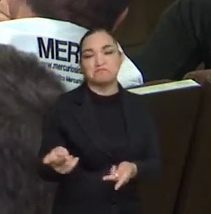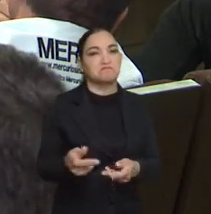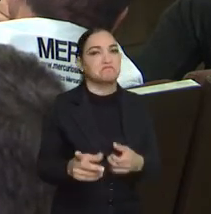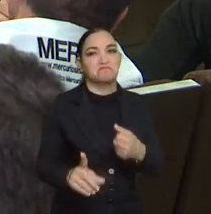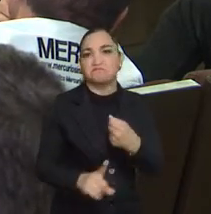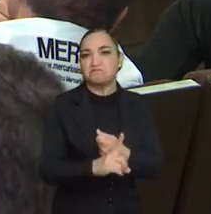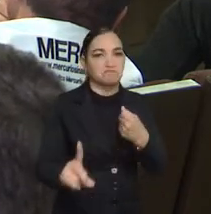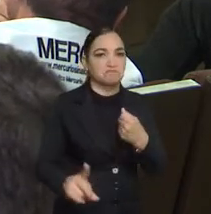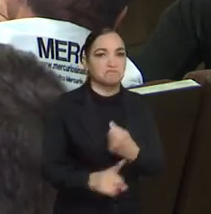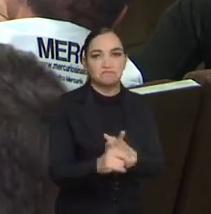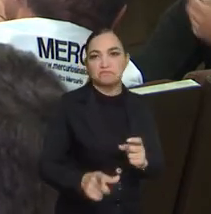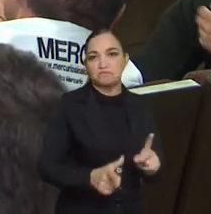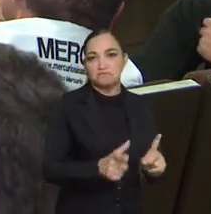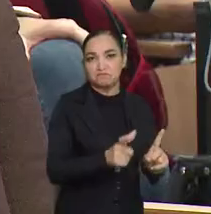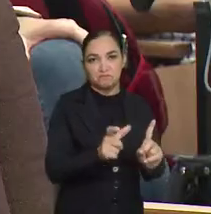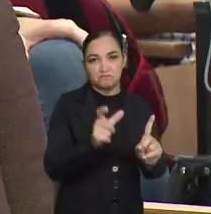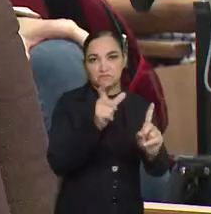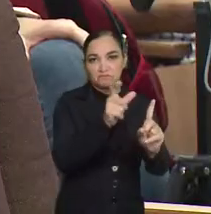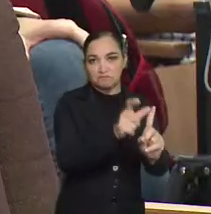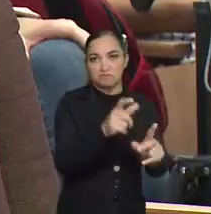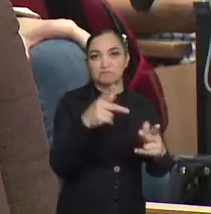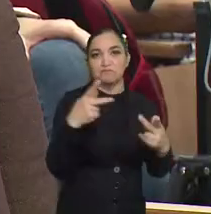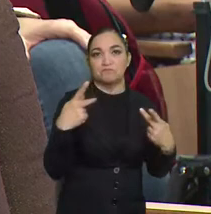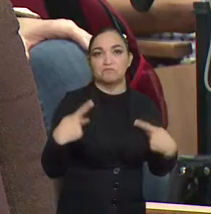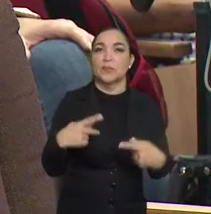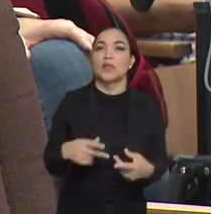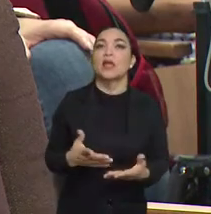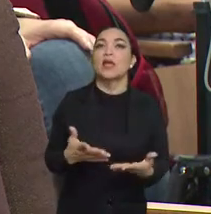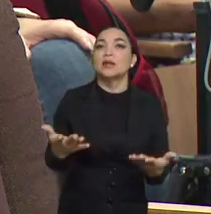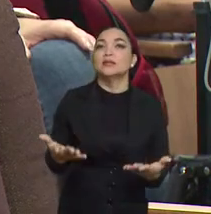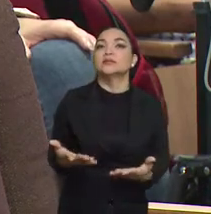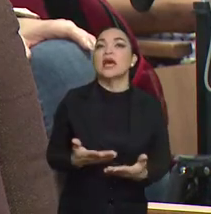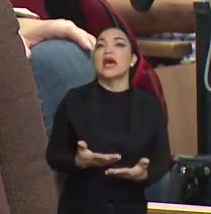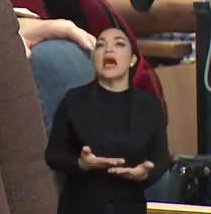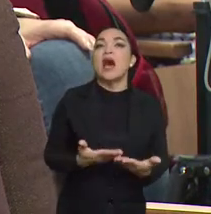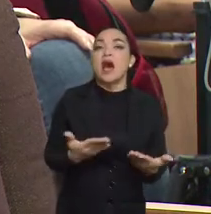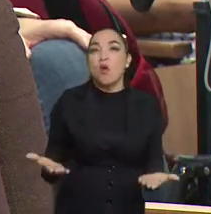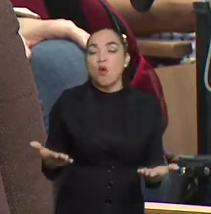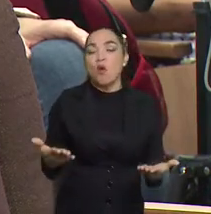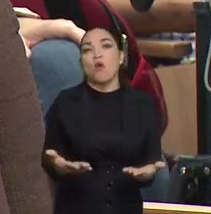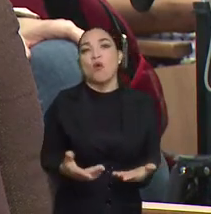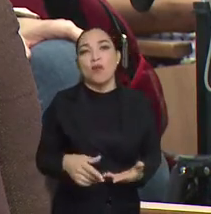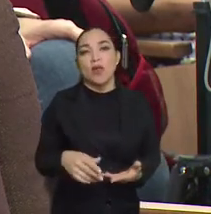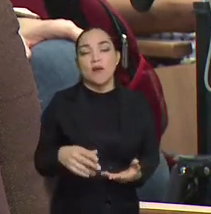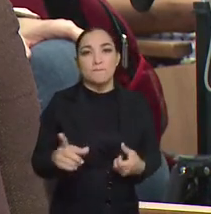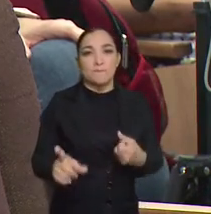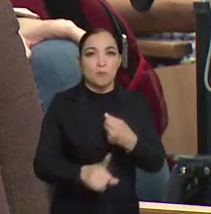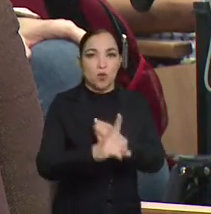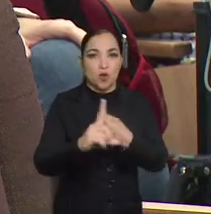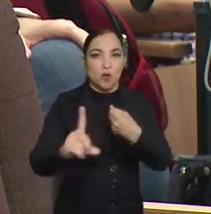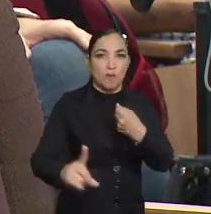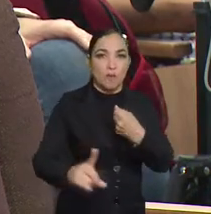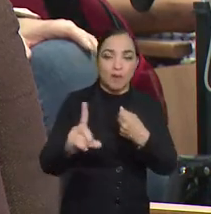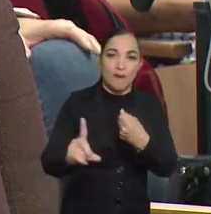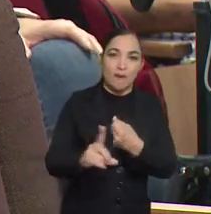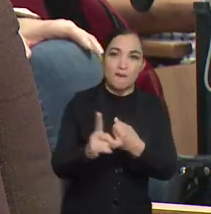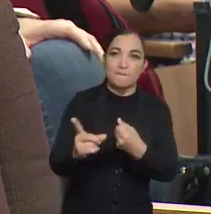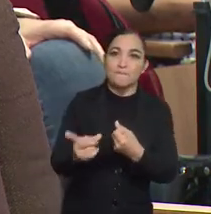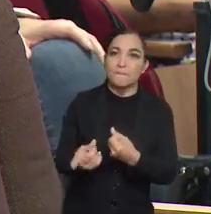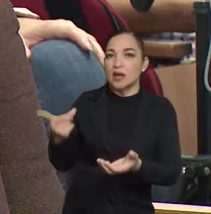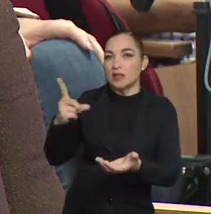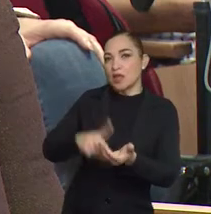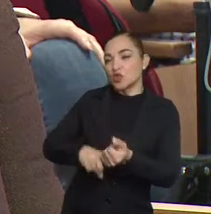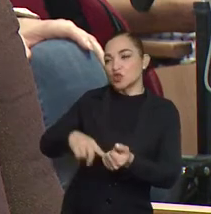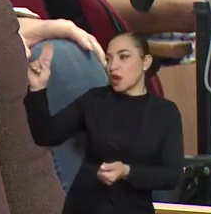Sí, entonces lo que se ha manejado mediáticamente por parte de las autoridades de la UAS de que ya estamos amparados, o